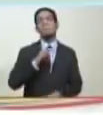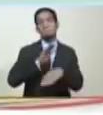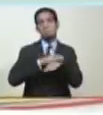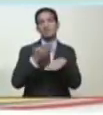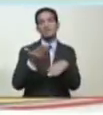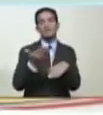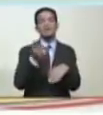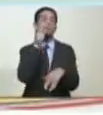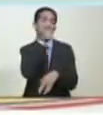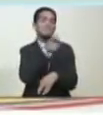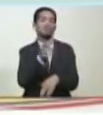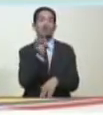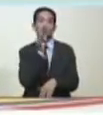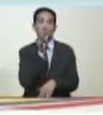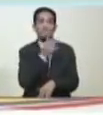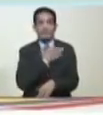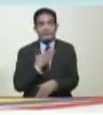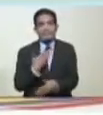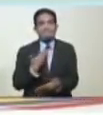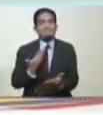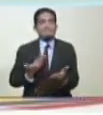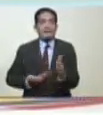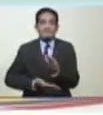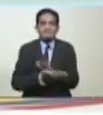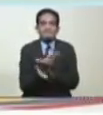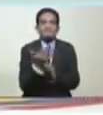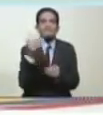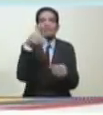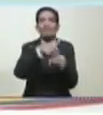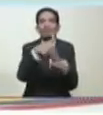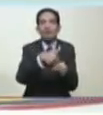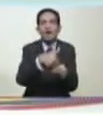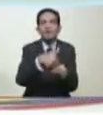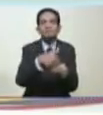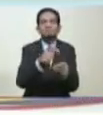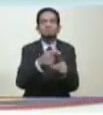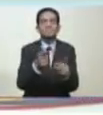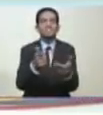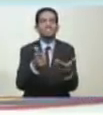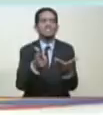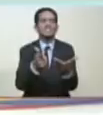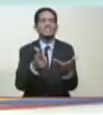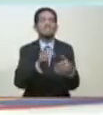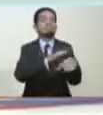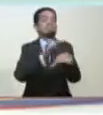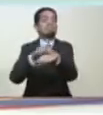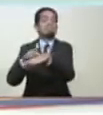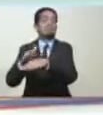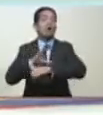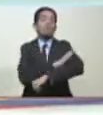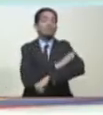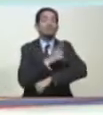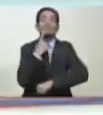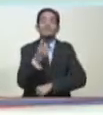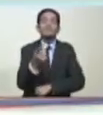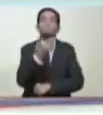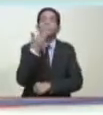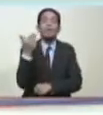votar. En primer lugar, de los electores de la oposición.